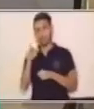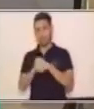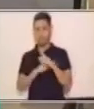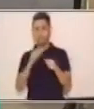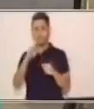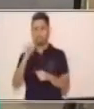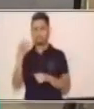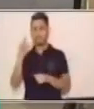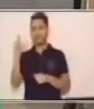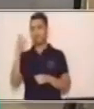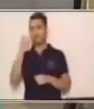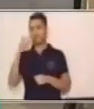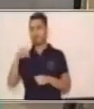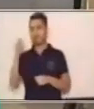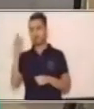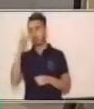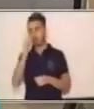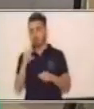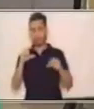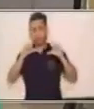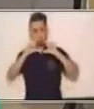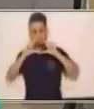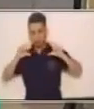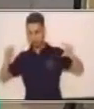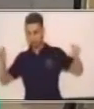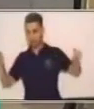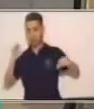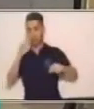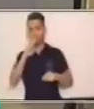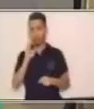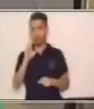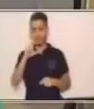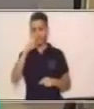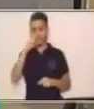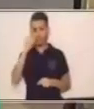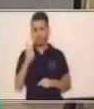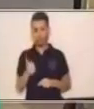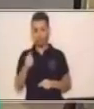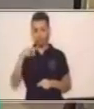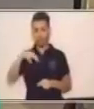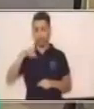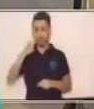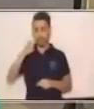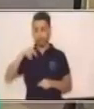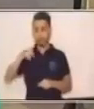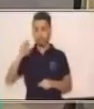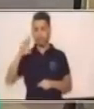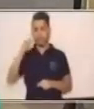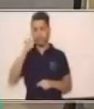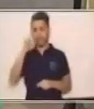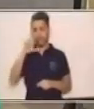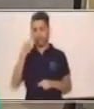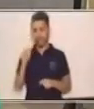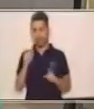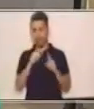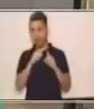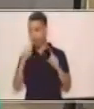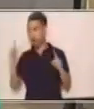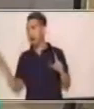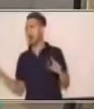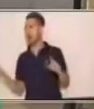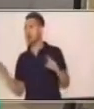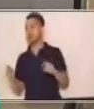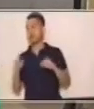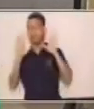décimas del área de matemáticas con tercer grado. Si en casa hay alguna persona